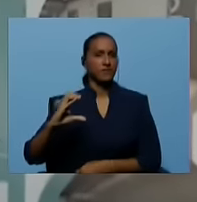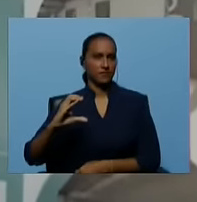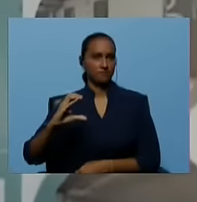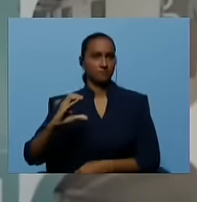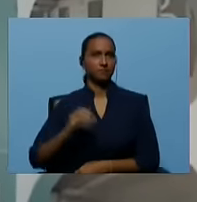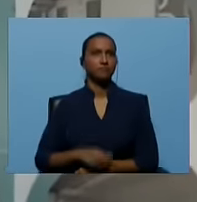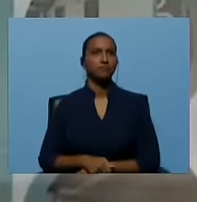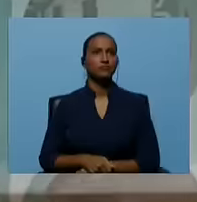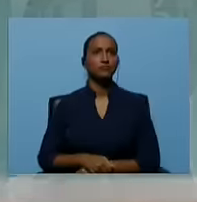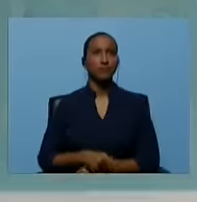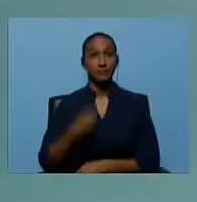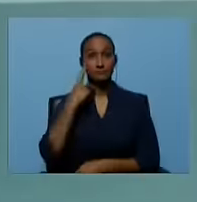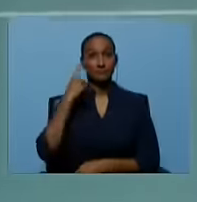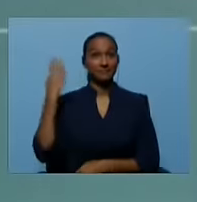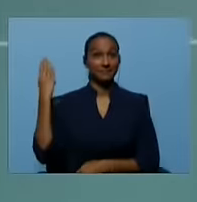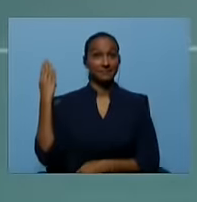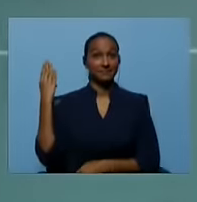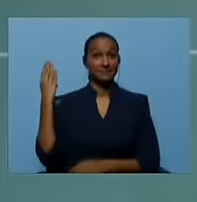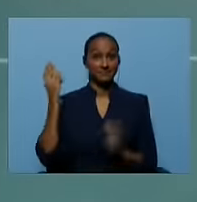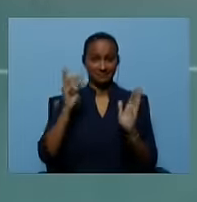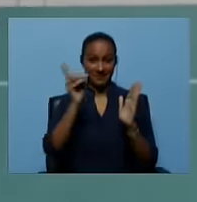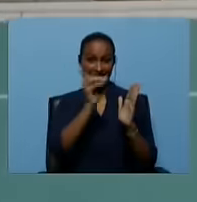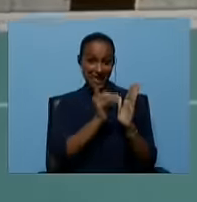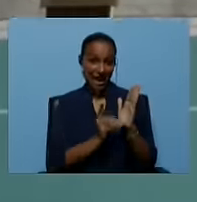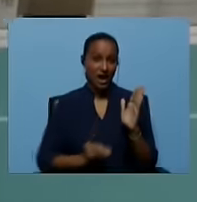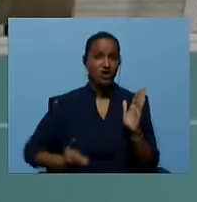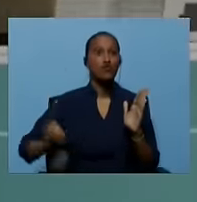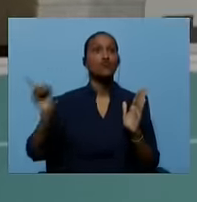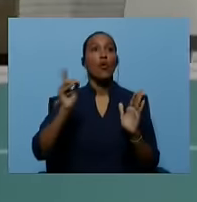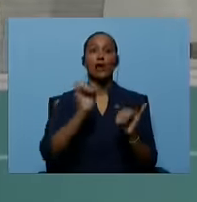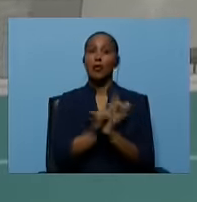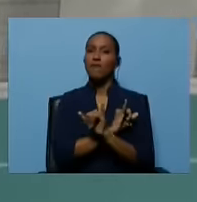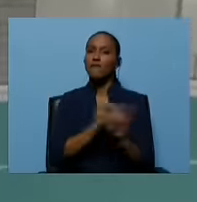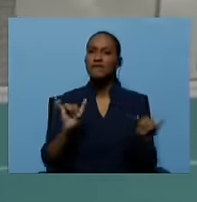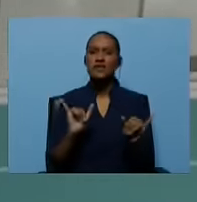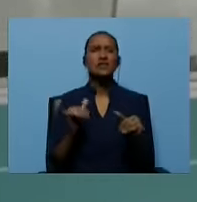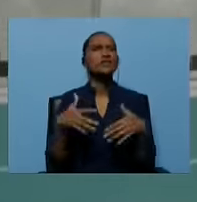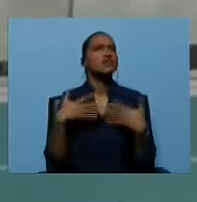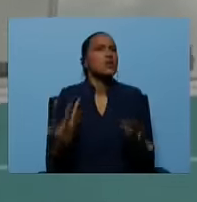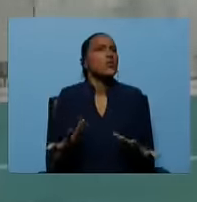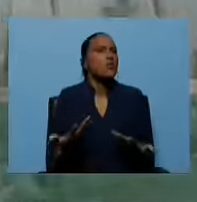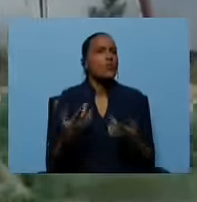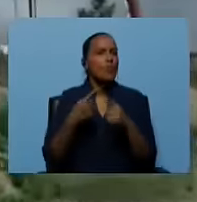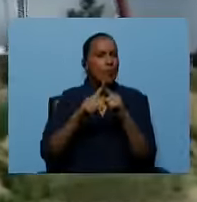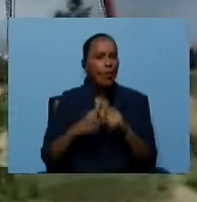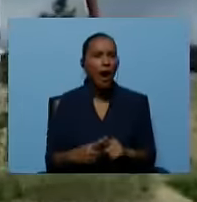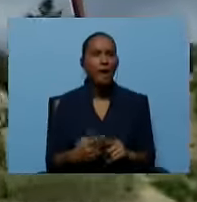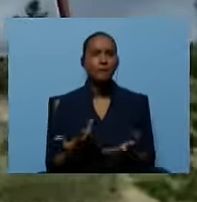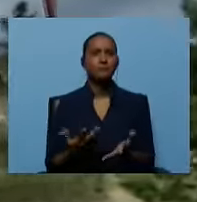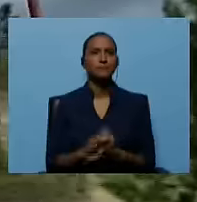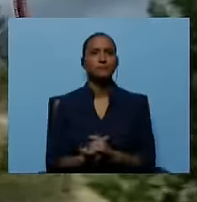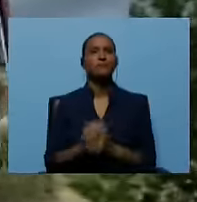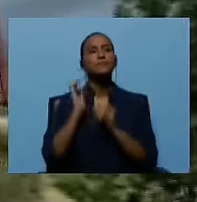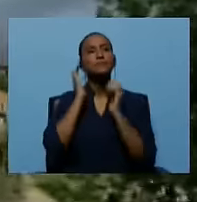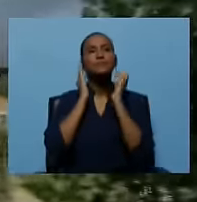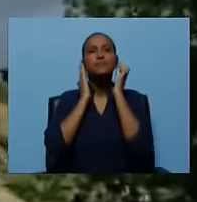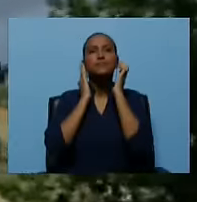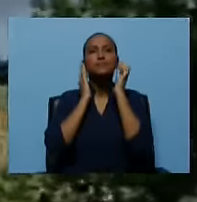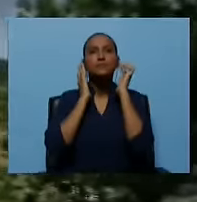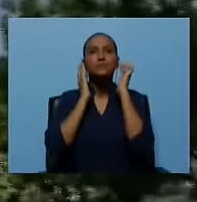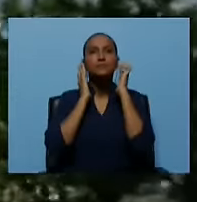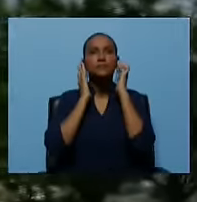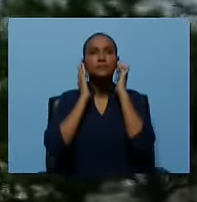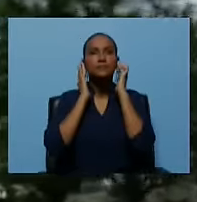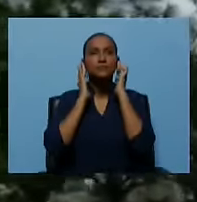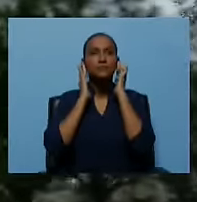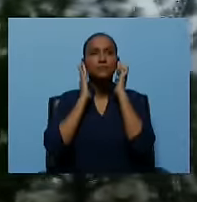culmine este núcleo, ¿qué contendría? ¿Cuántos pisos? ¿Qué capacidad? Mira, tenemos... Acércate un poco